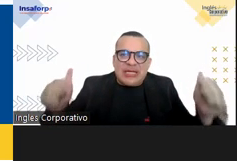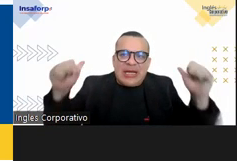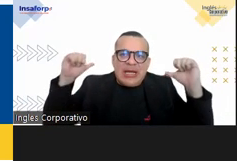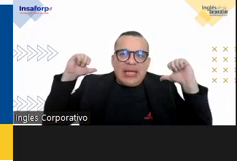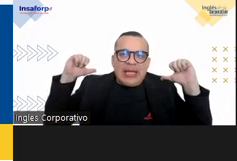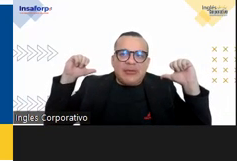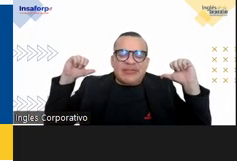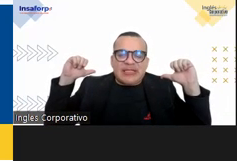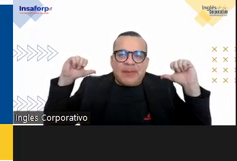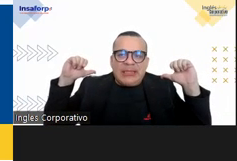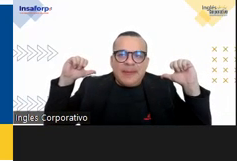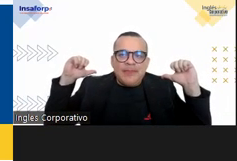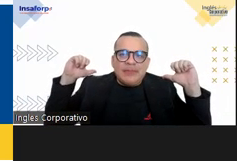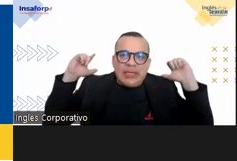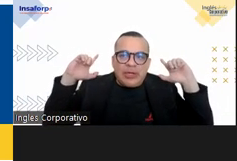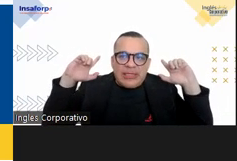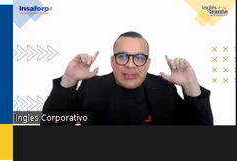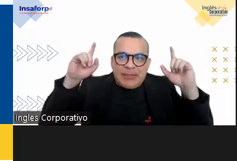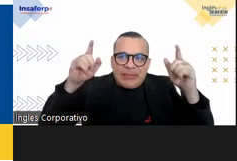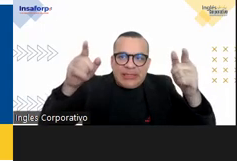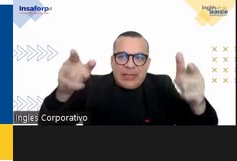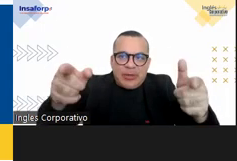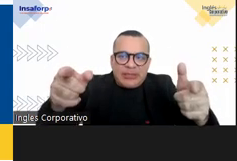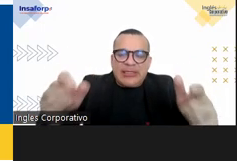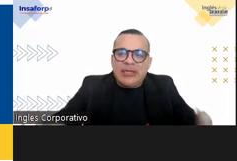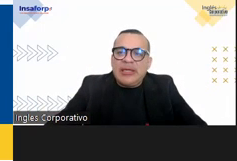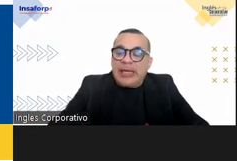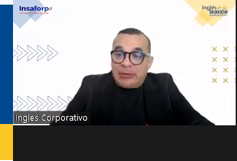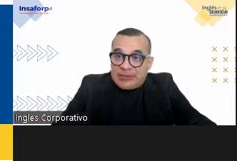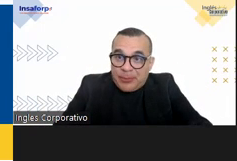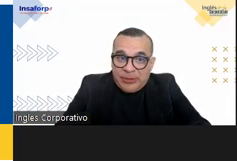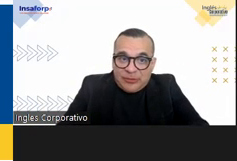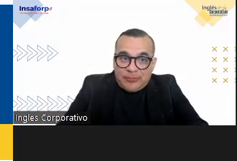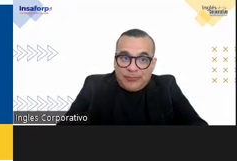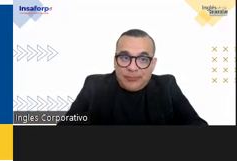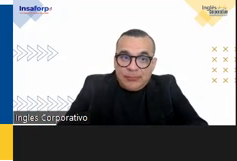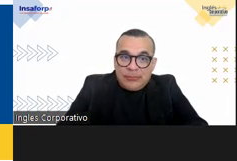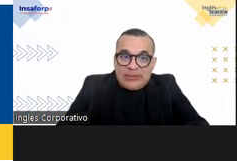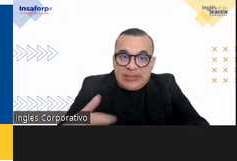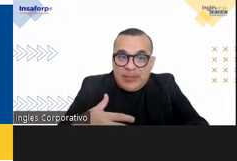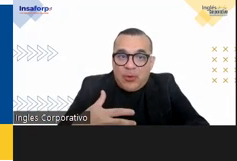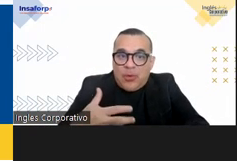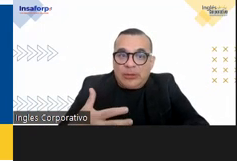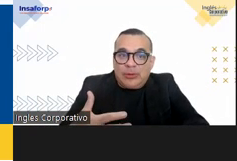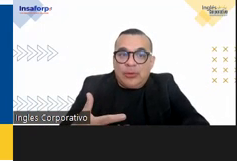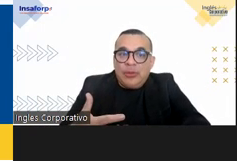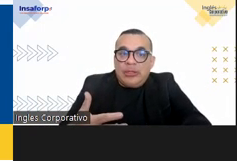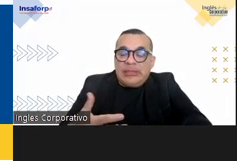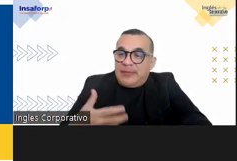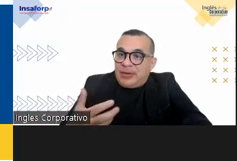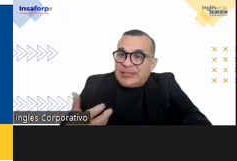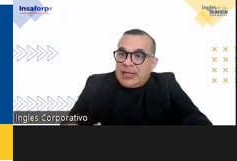caso ya en nuestra espalda, de lo que de repente tendríamos que tener en nuestra proyección. Decidimos